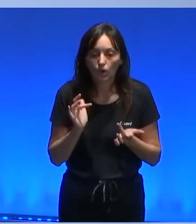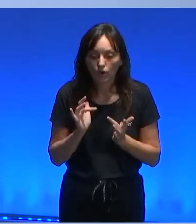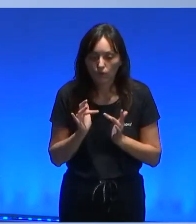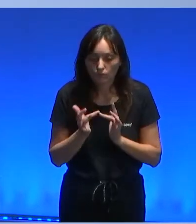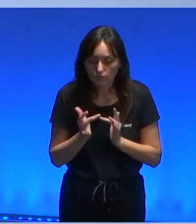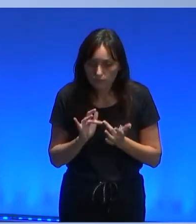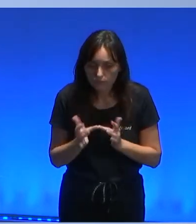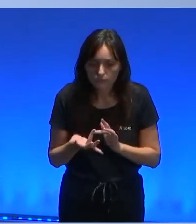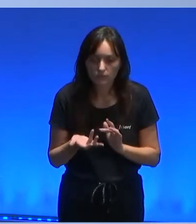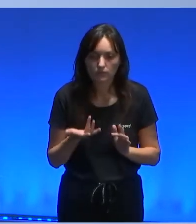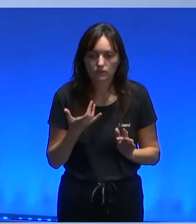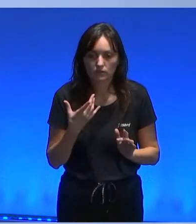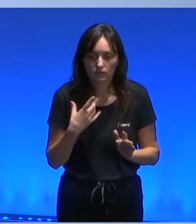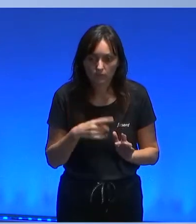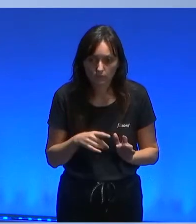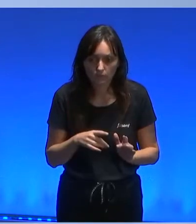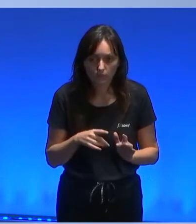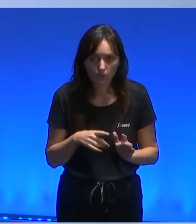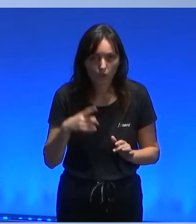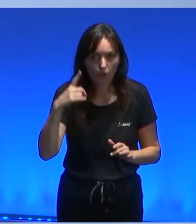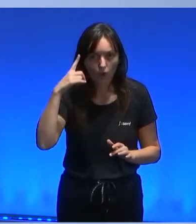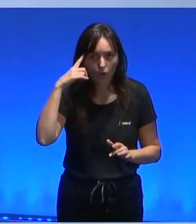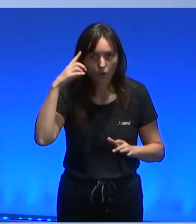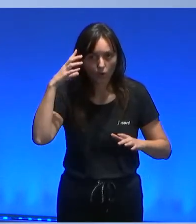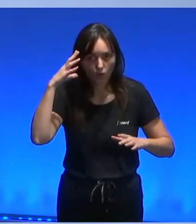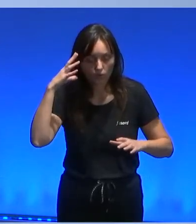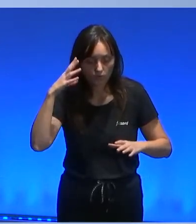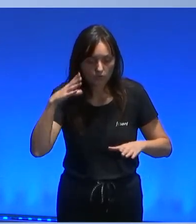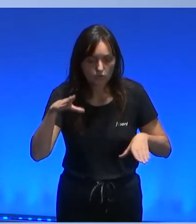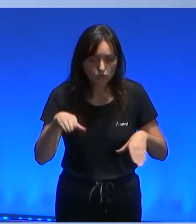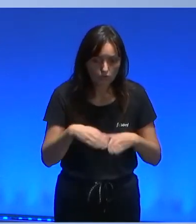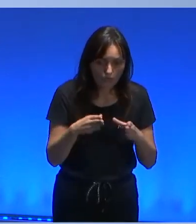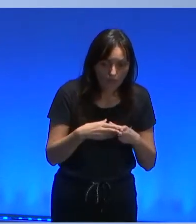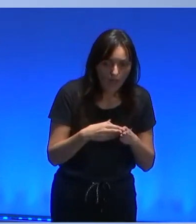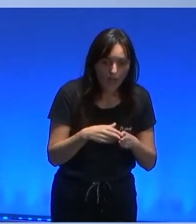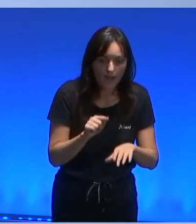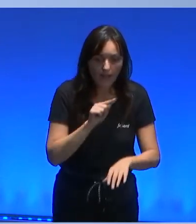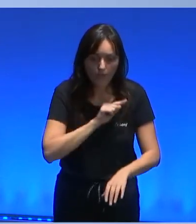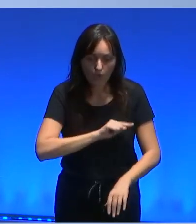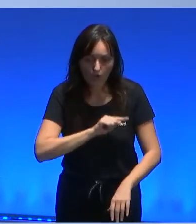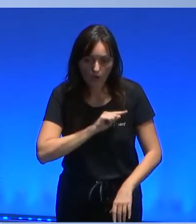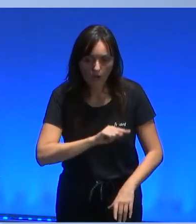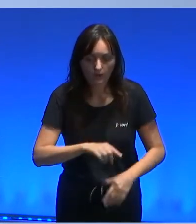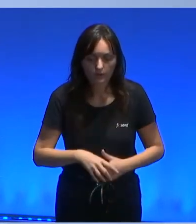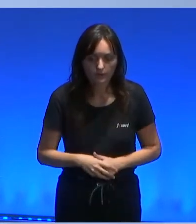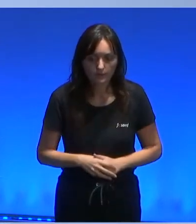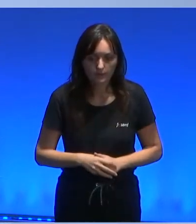tiene profundidad cognitiva, social, emocional.